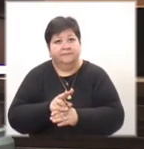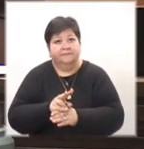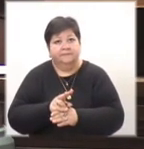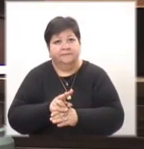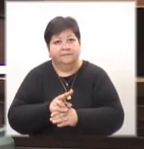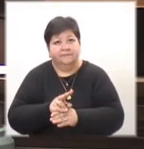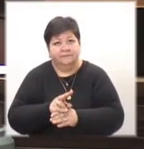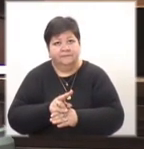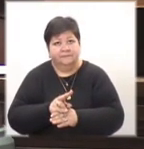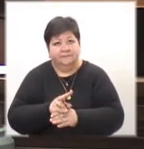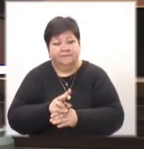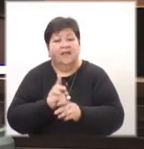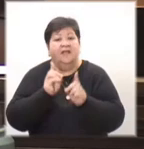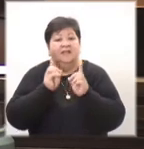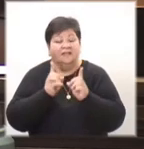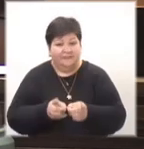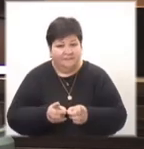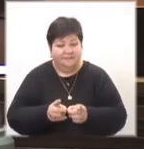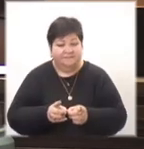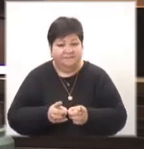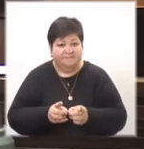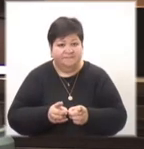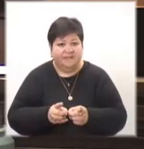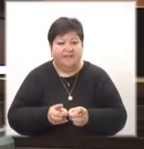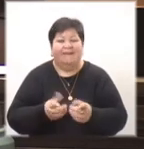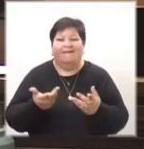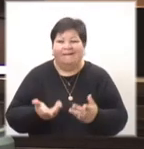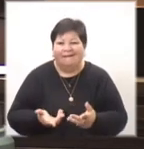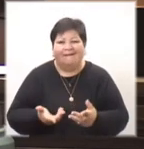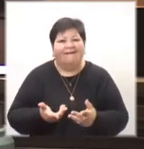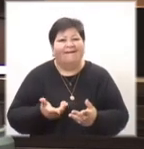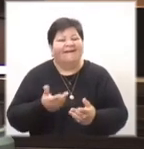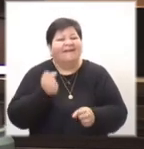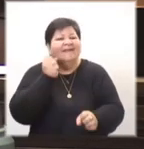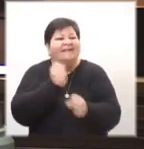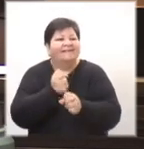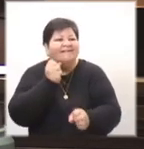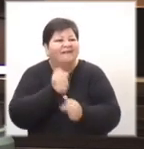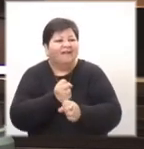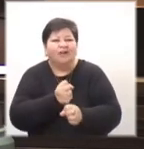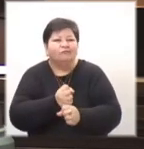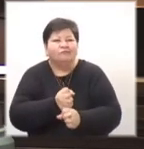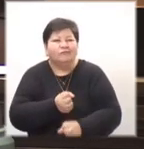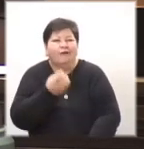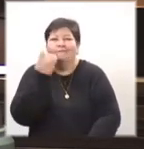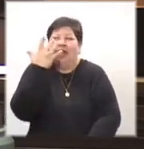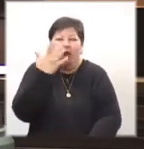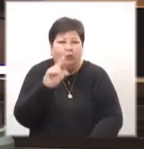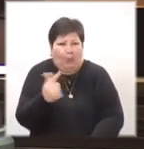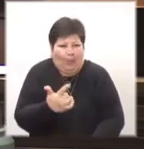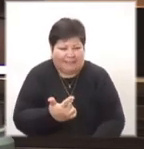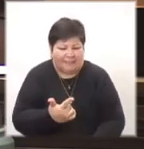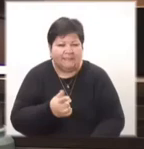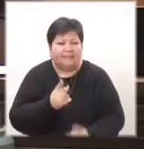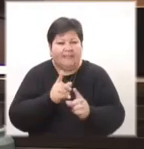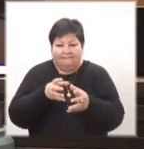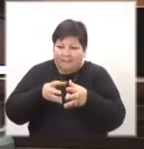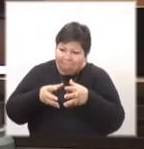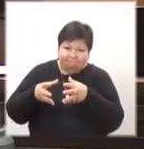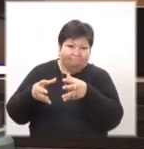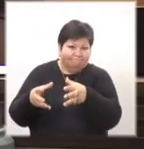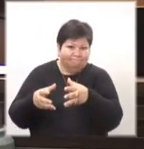a la precarización del empleo, que afecta a una parte importante de nuestra población y que